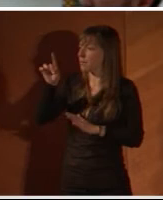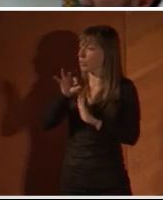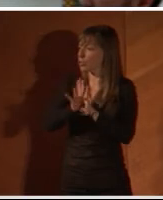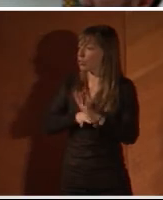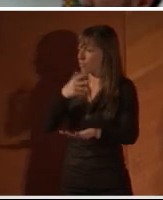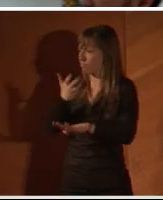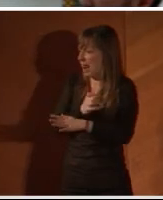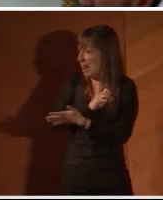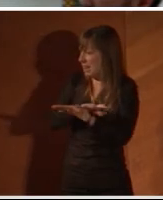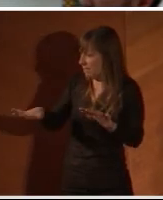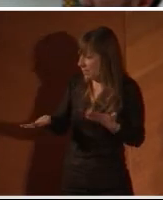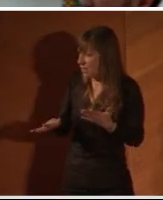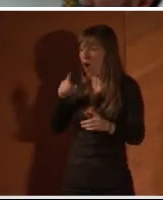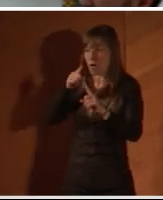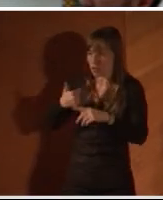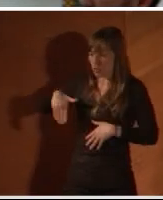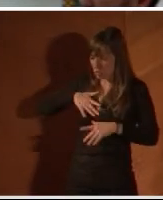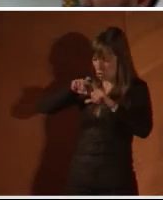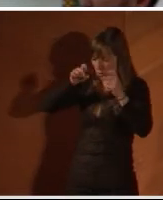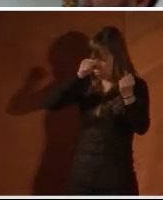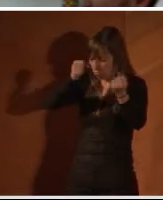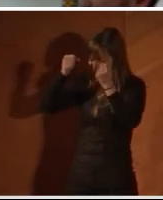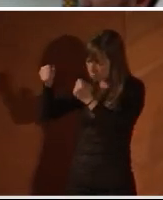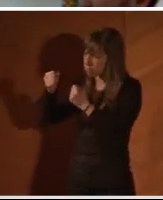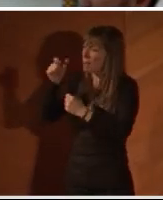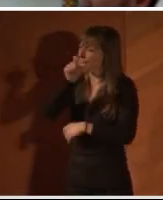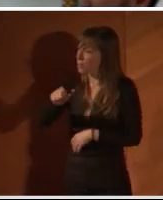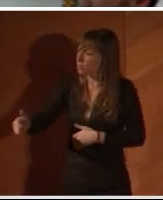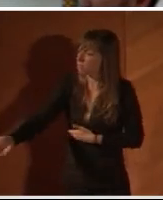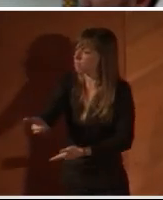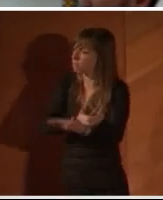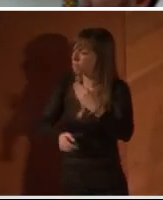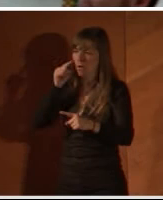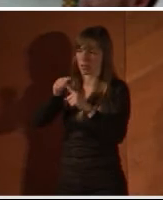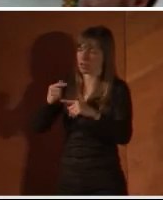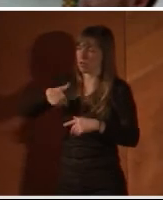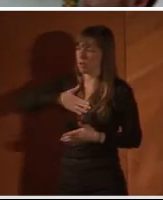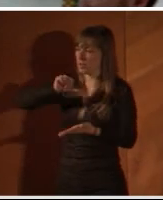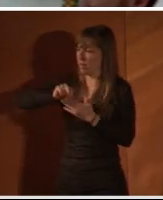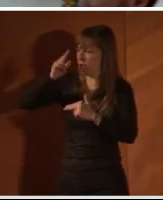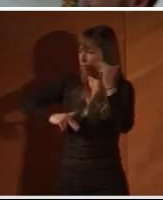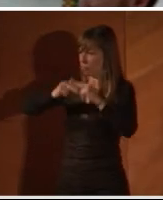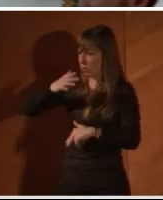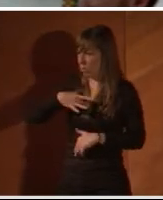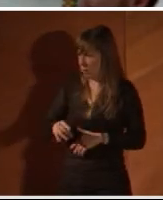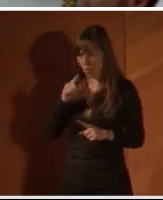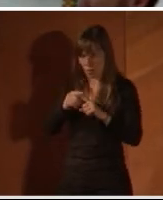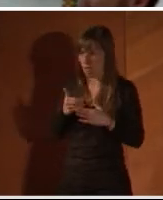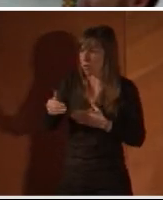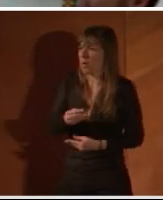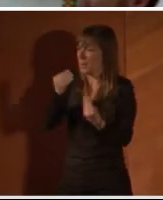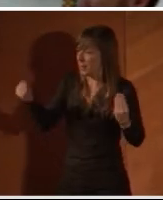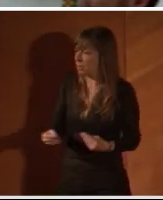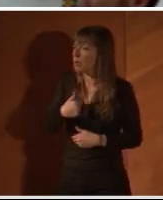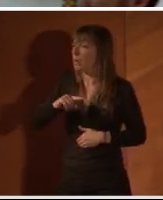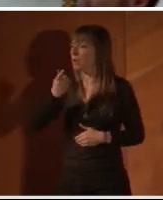desde las instituciones podamos co-construir con la ciudadanía la ciudad que queremos en un futuro. Yo quiero dar las gracias desde aquí